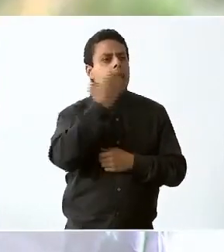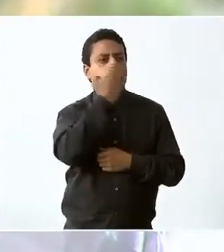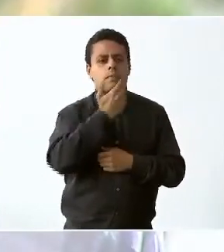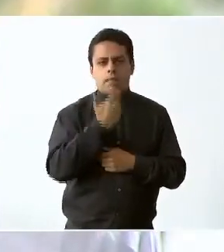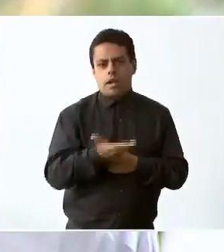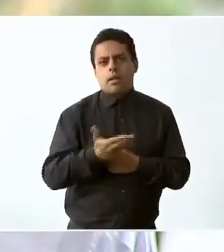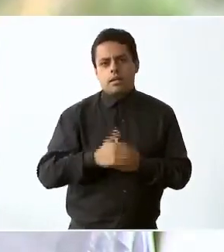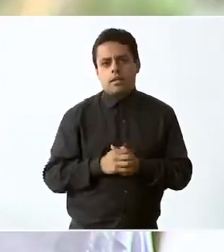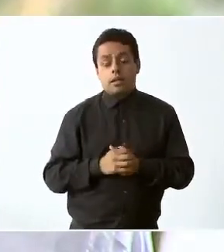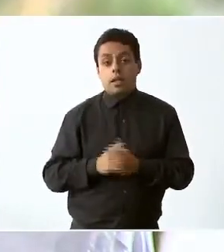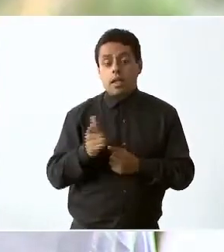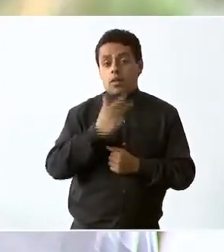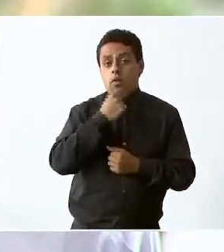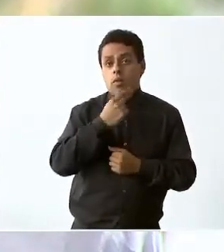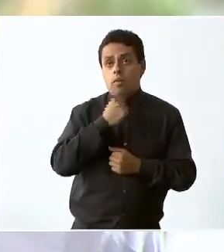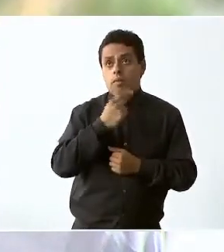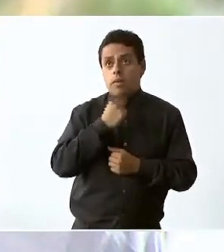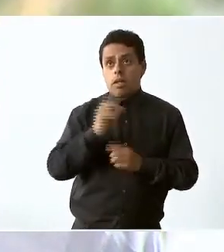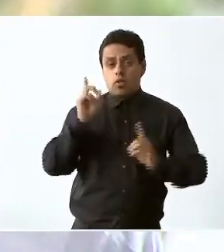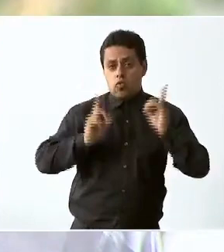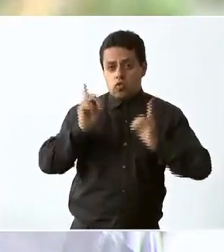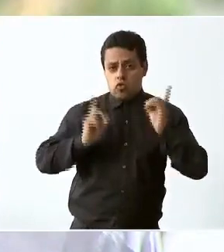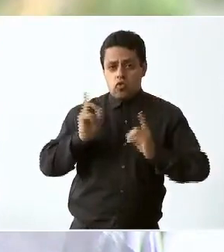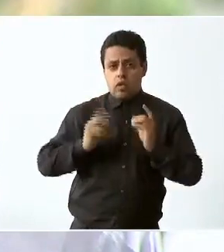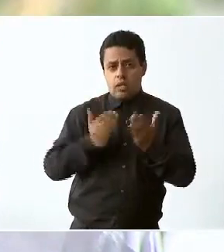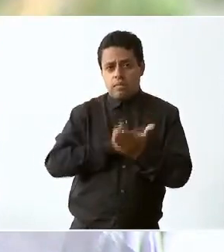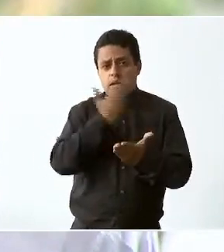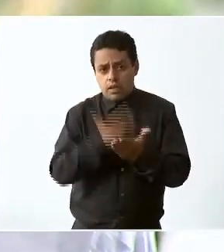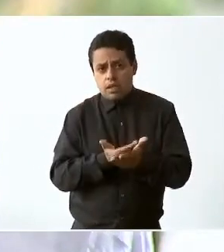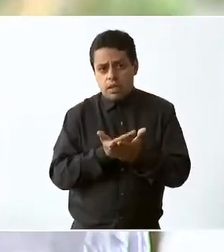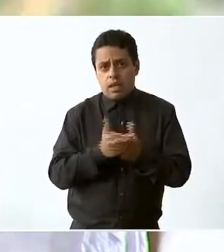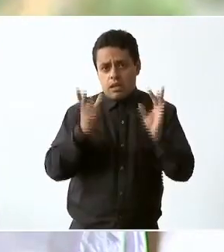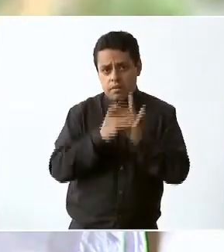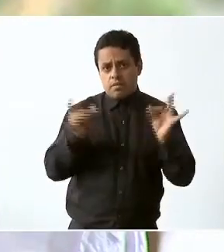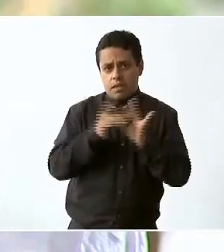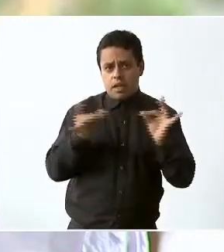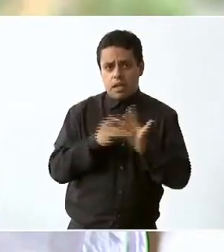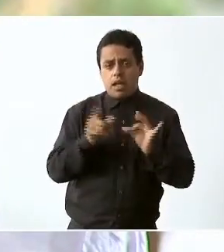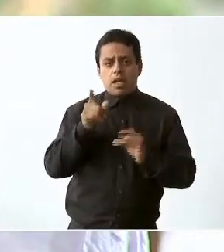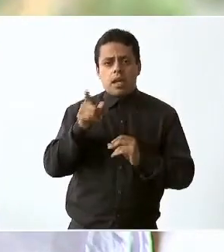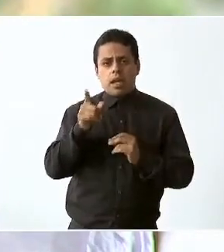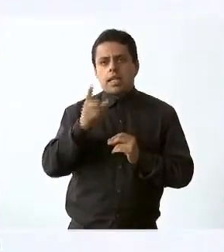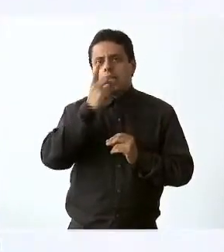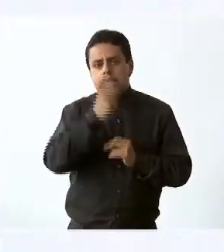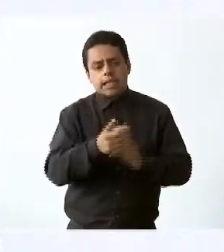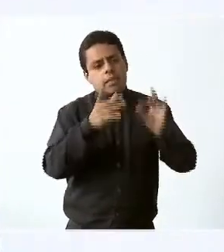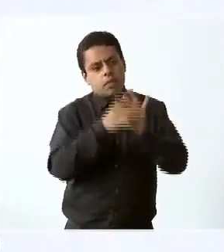poeta dice su duda al decir su verdad, lealtad y su lealtad.